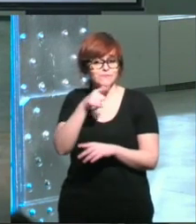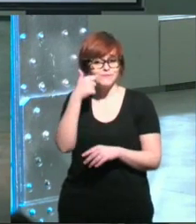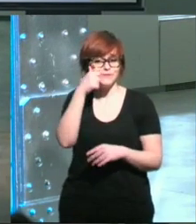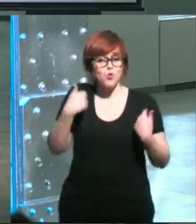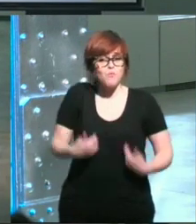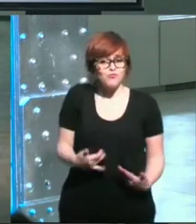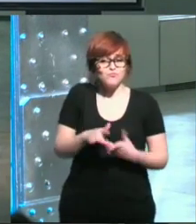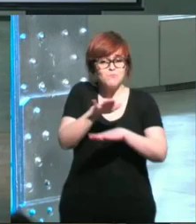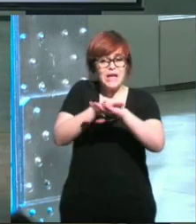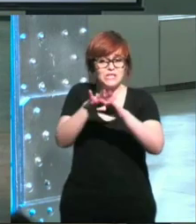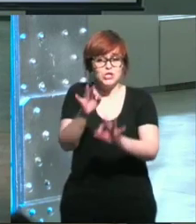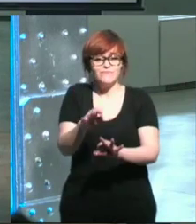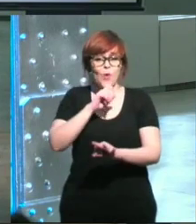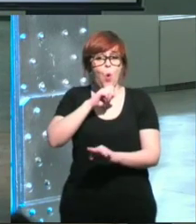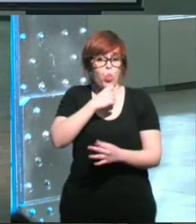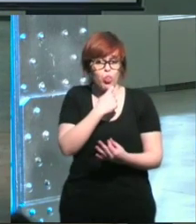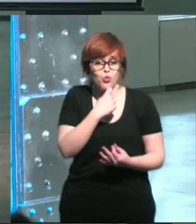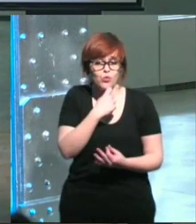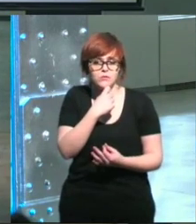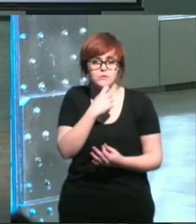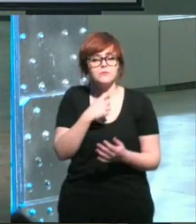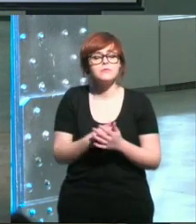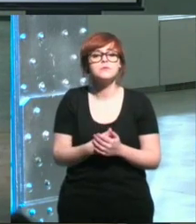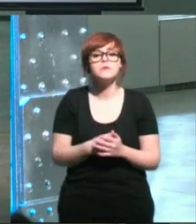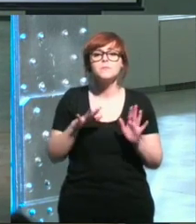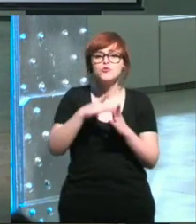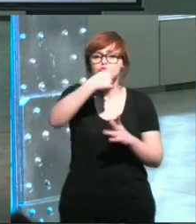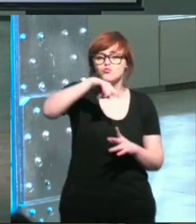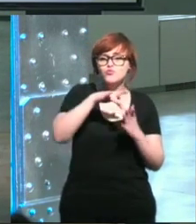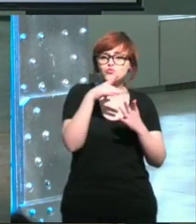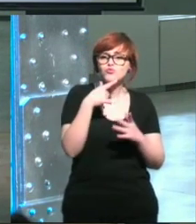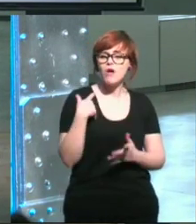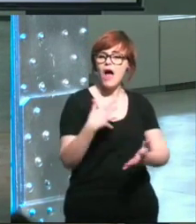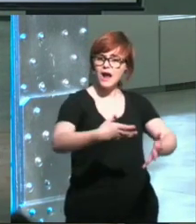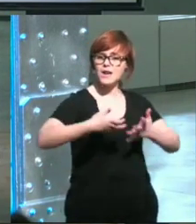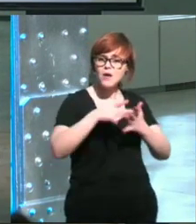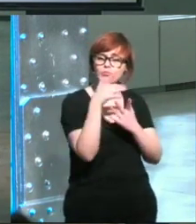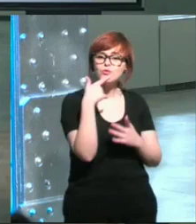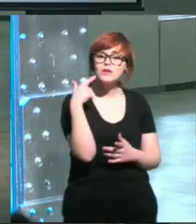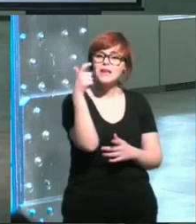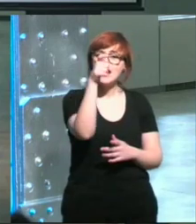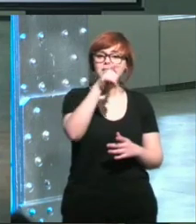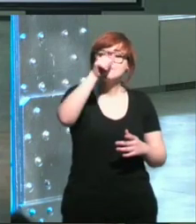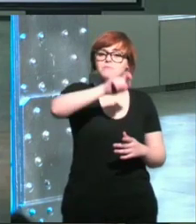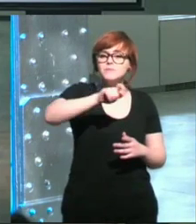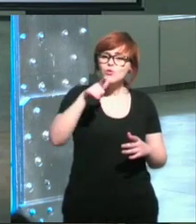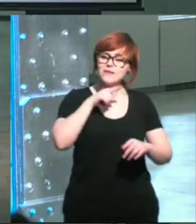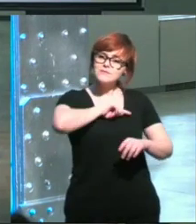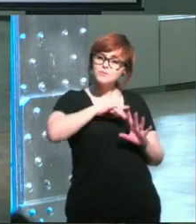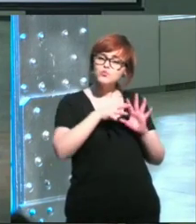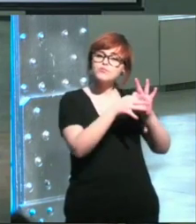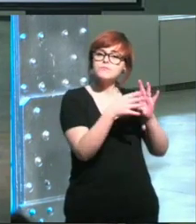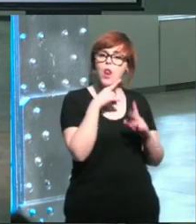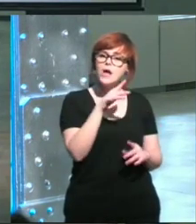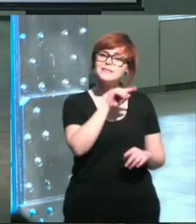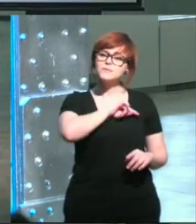odio. Nosotros vamos a ganar porque vamos a apelar a los sentimientos más básicos de la gente, los más positivos. El amor,